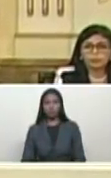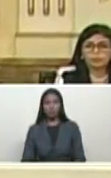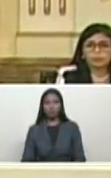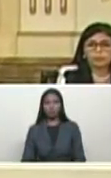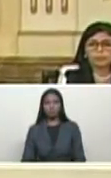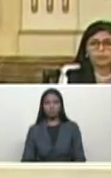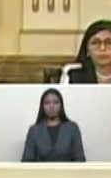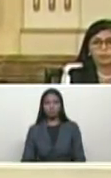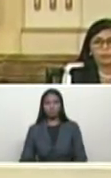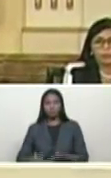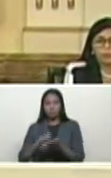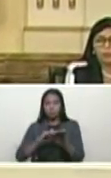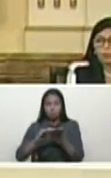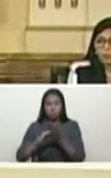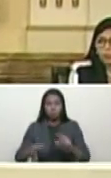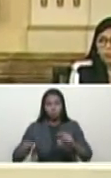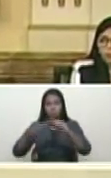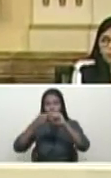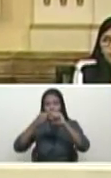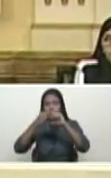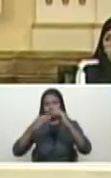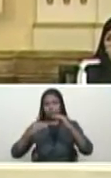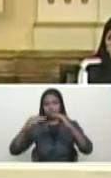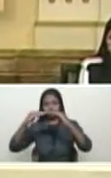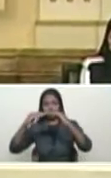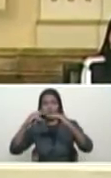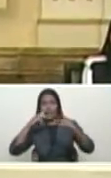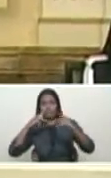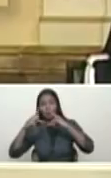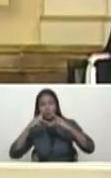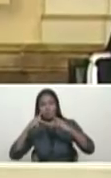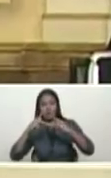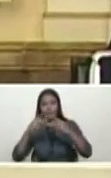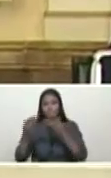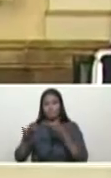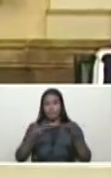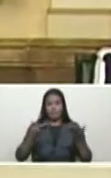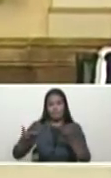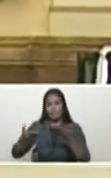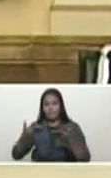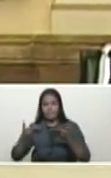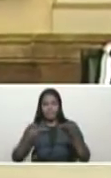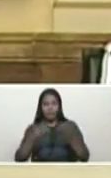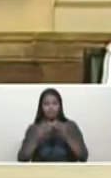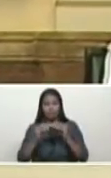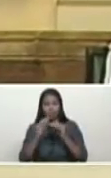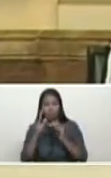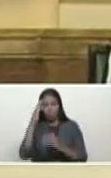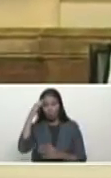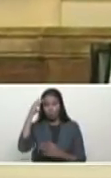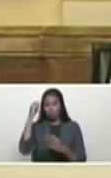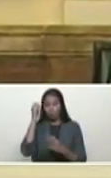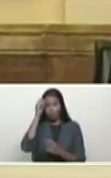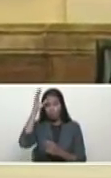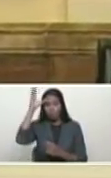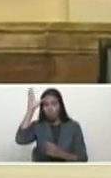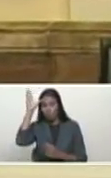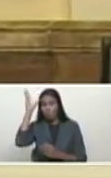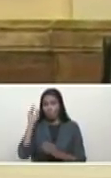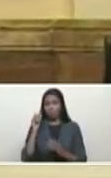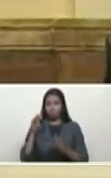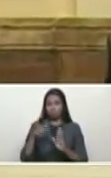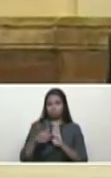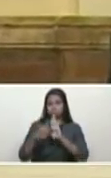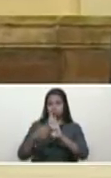consolidar la estabilidad política dinámica con capacidad de enfrentarse a cualquier